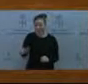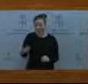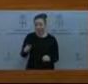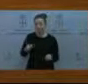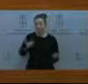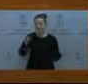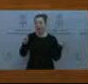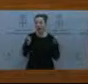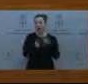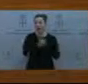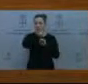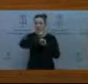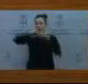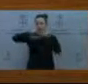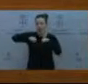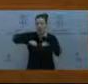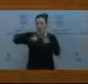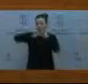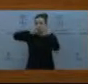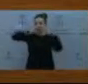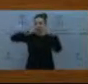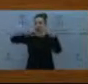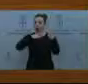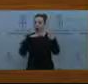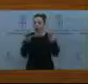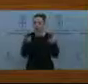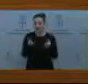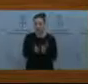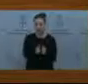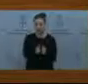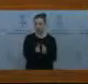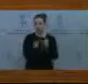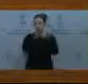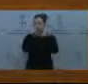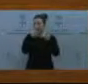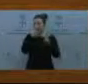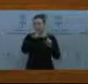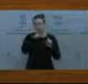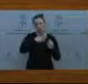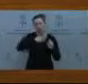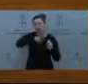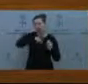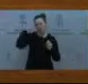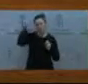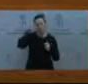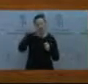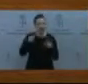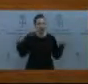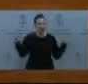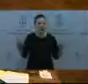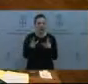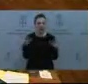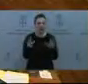Este es un tema para nosotros absolutamente grave y debe serlo para la sociedad en su